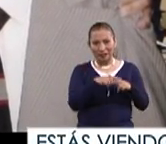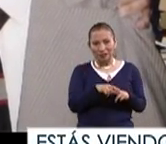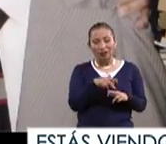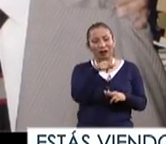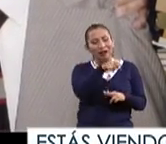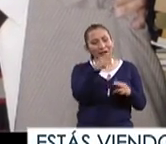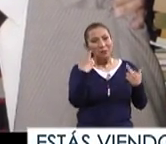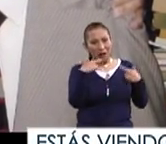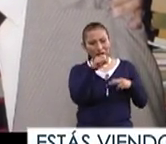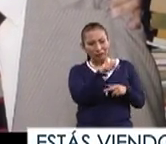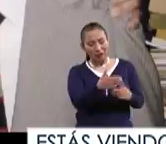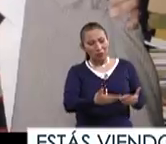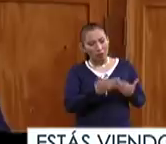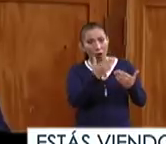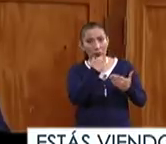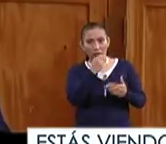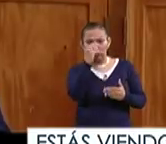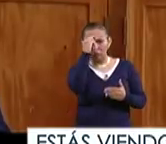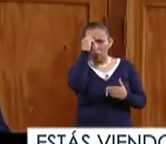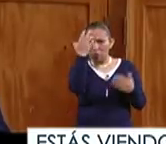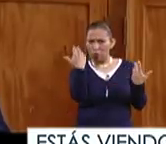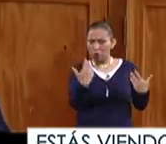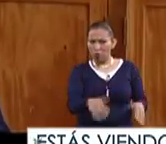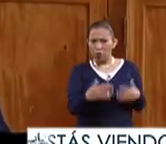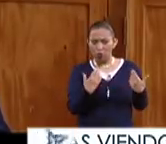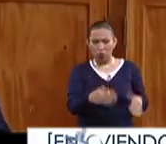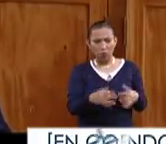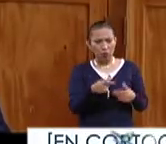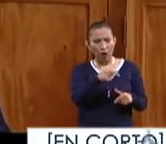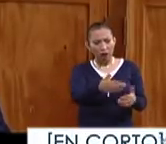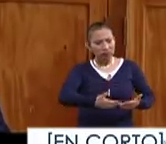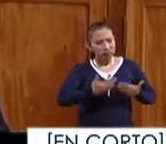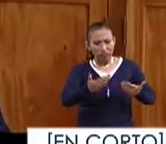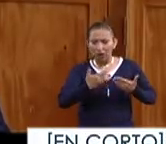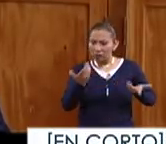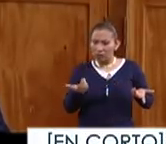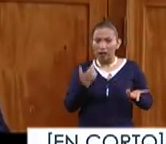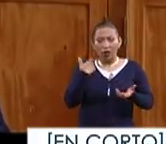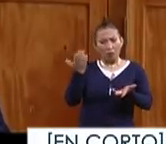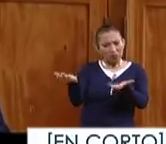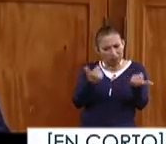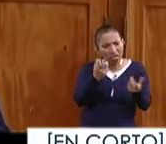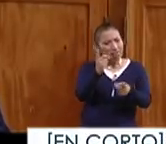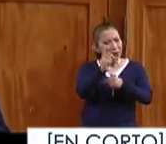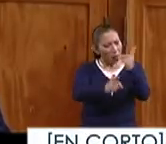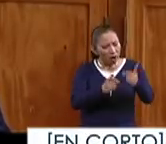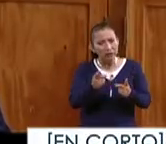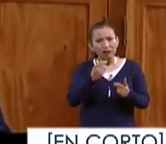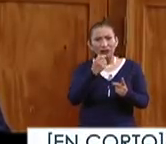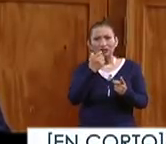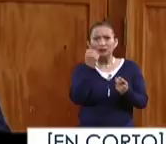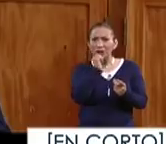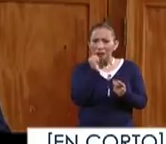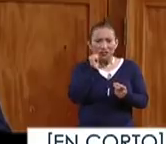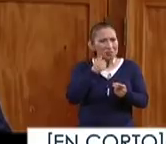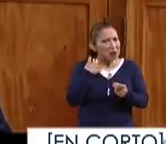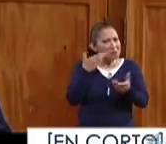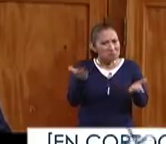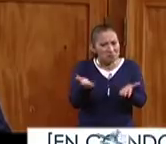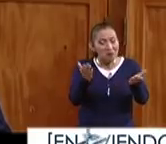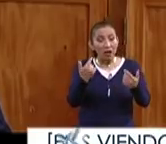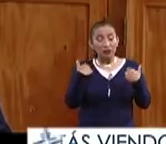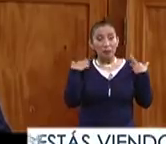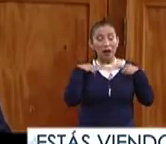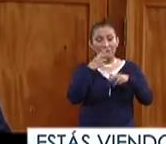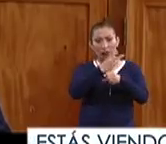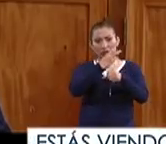Un motivador, un hombre culto, un hombre que nos motivaba a los ejercicios, a los deportes. Y lo tuve de